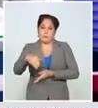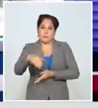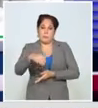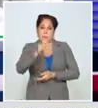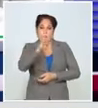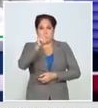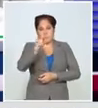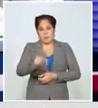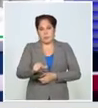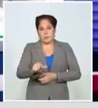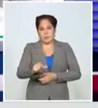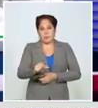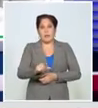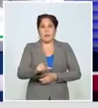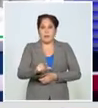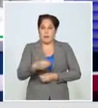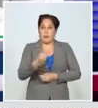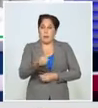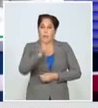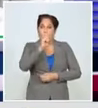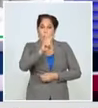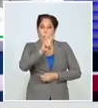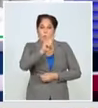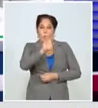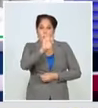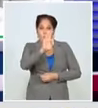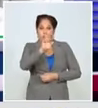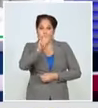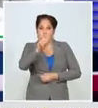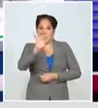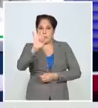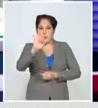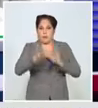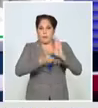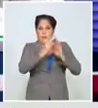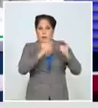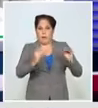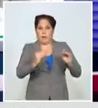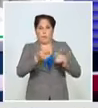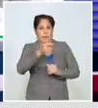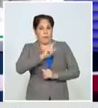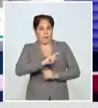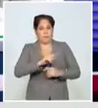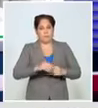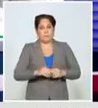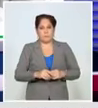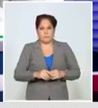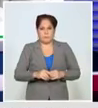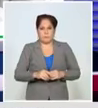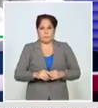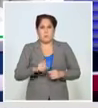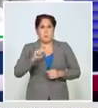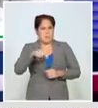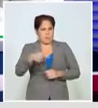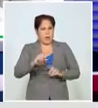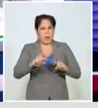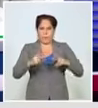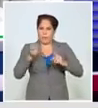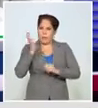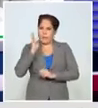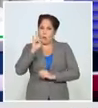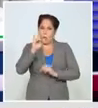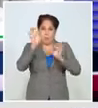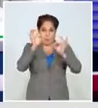personas y se tributaron 827 altas clínicas en el día de ayer. Mañana volveremos a las 9 en punto